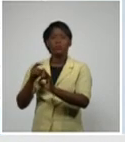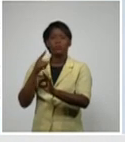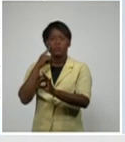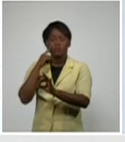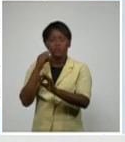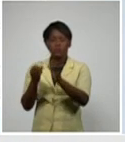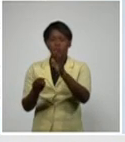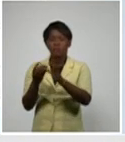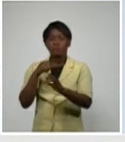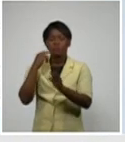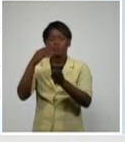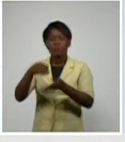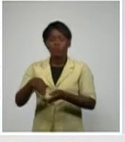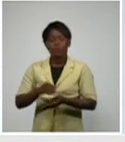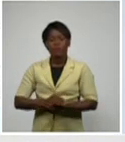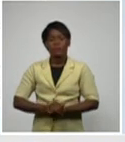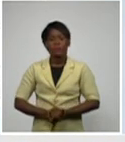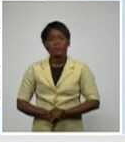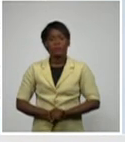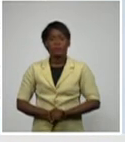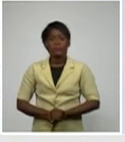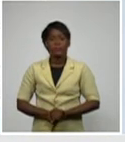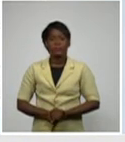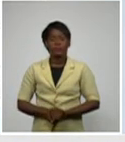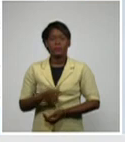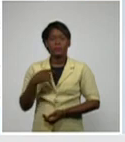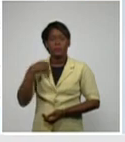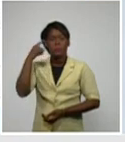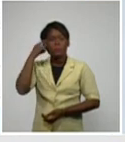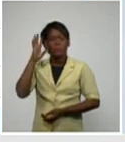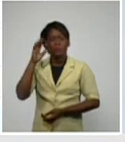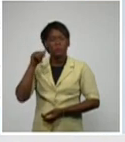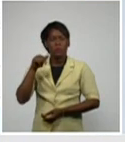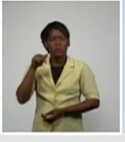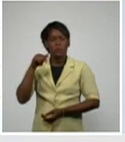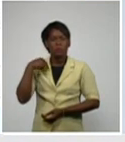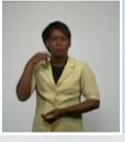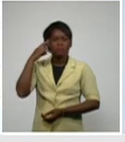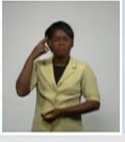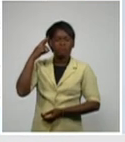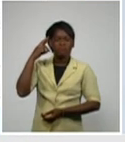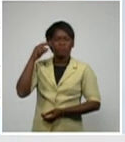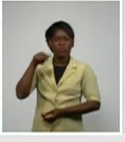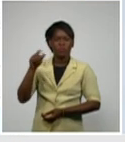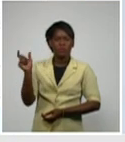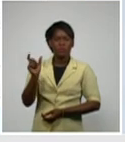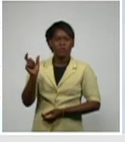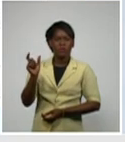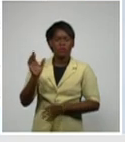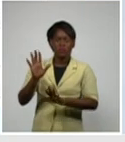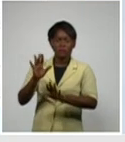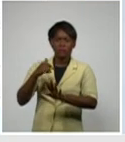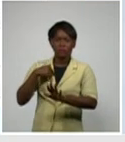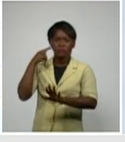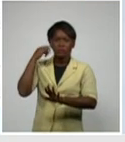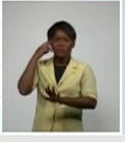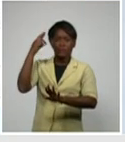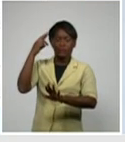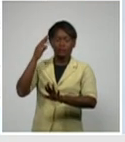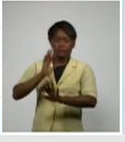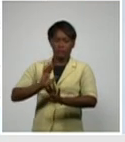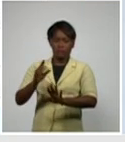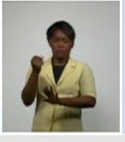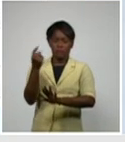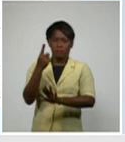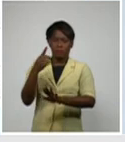hoy se que conmemora la fecha, no es nada de conmemorar, es realmente recordar en